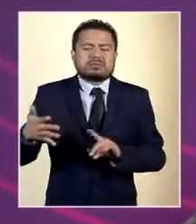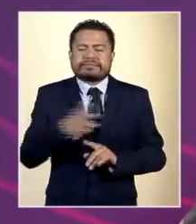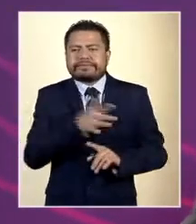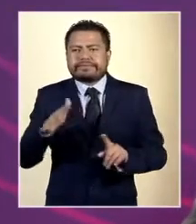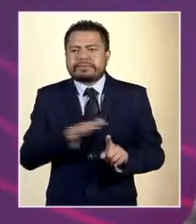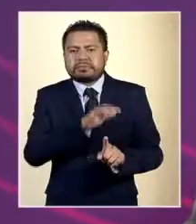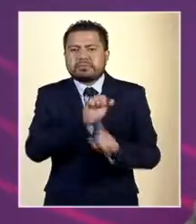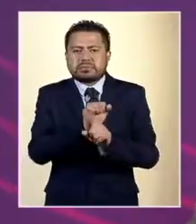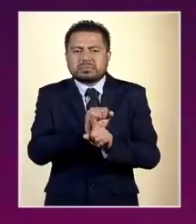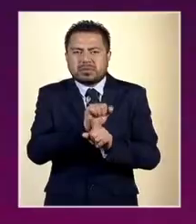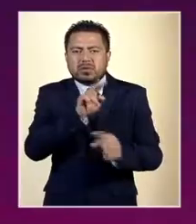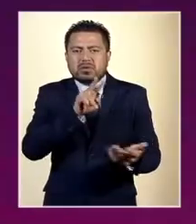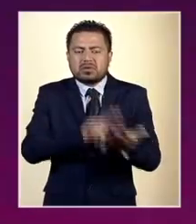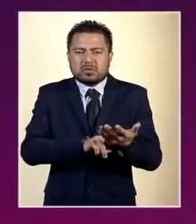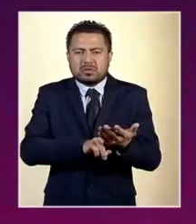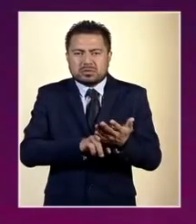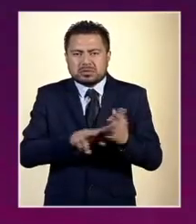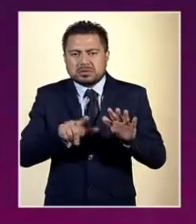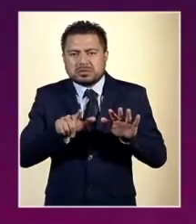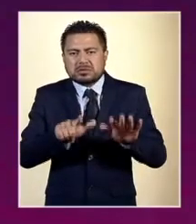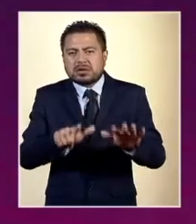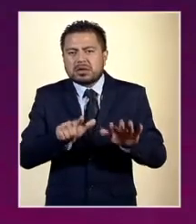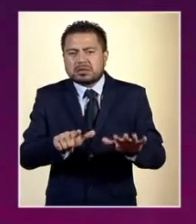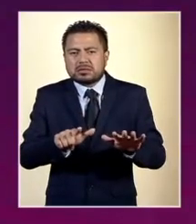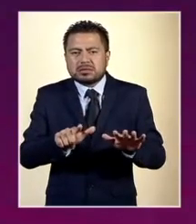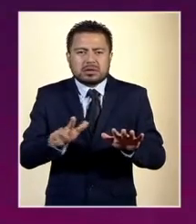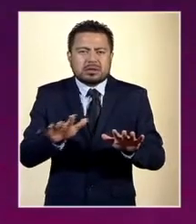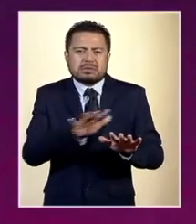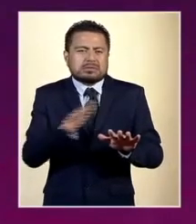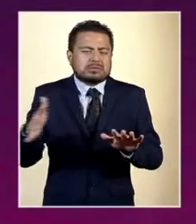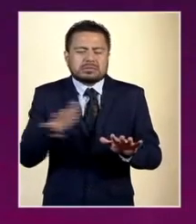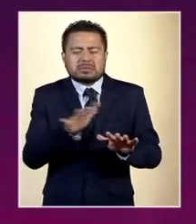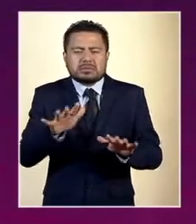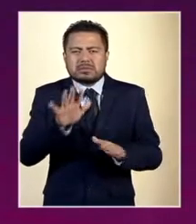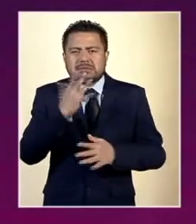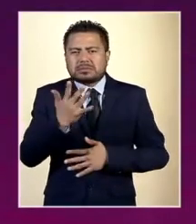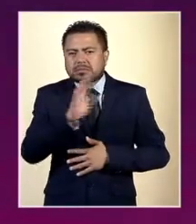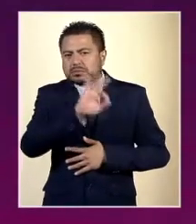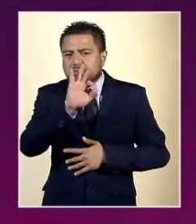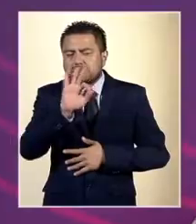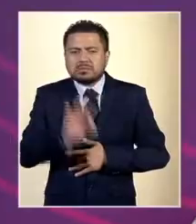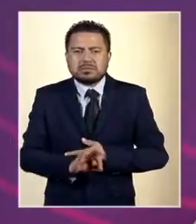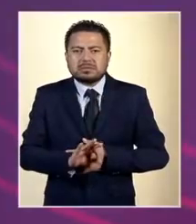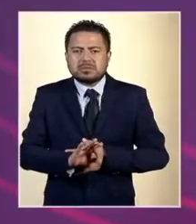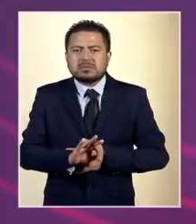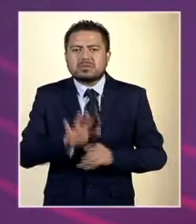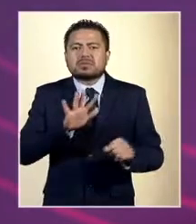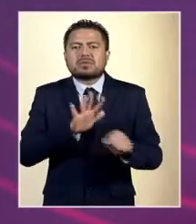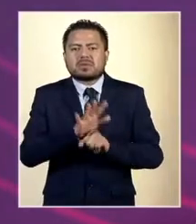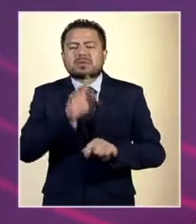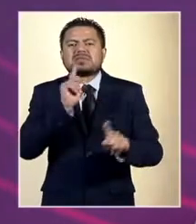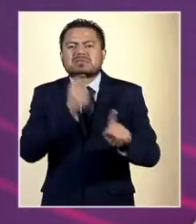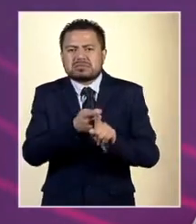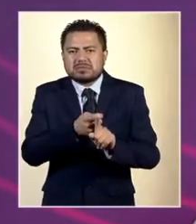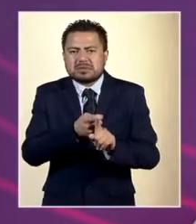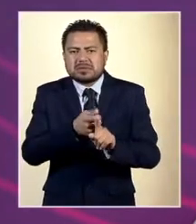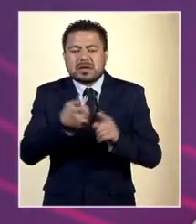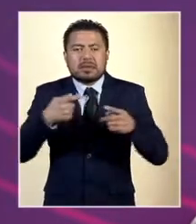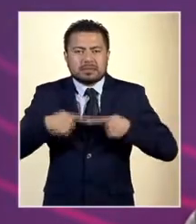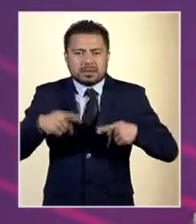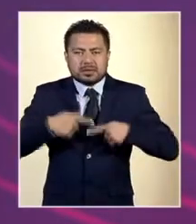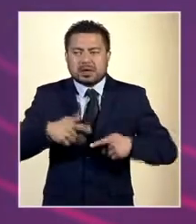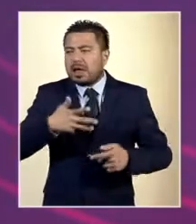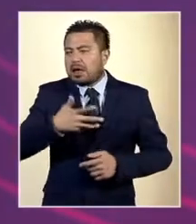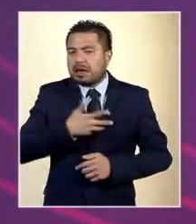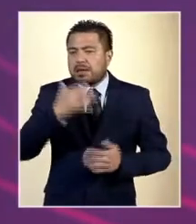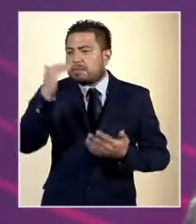menos en el 2017 de aproximadamente un 5% de personas que